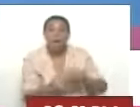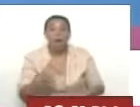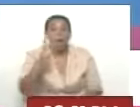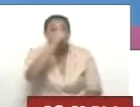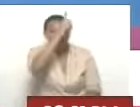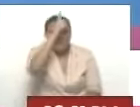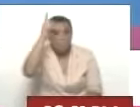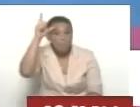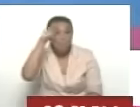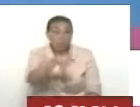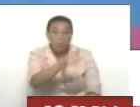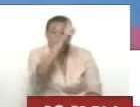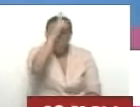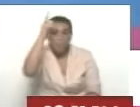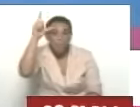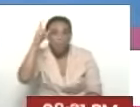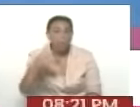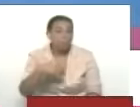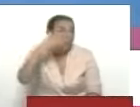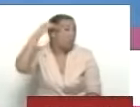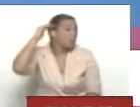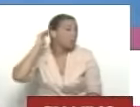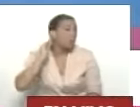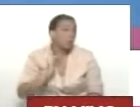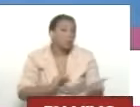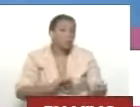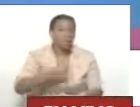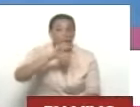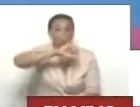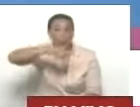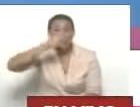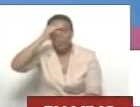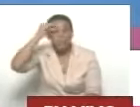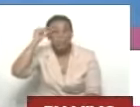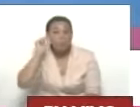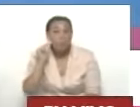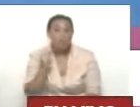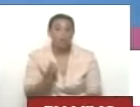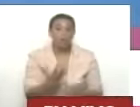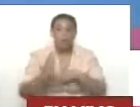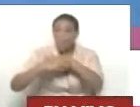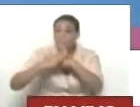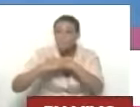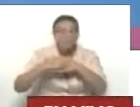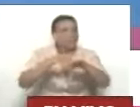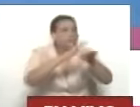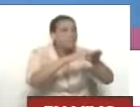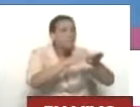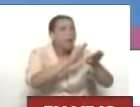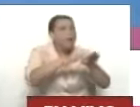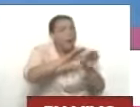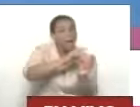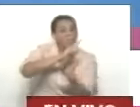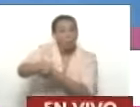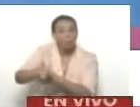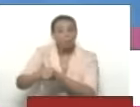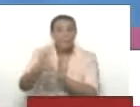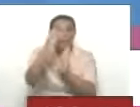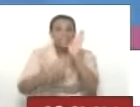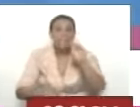Leopoldo López, la Sayona, Julio Borges, los mismos, ellos mismos, la